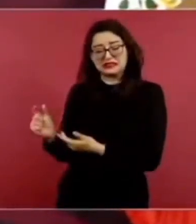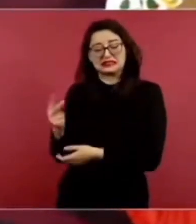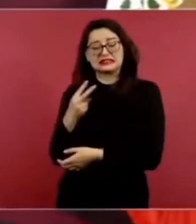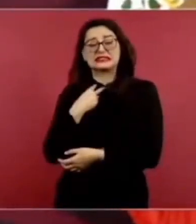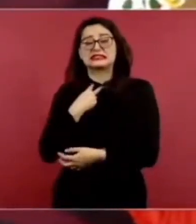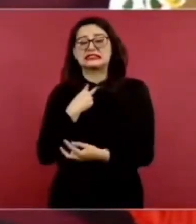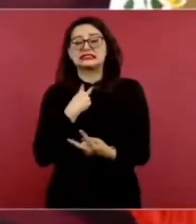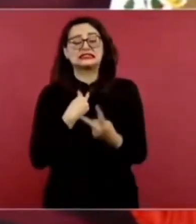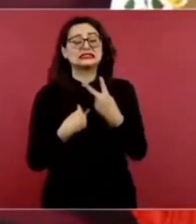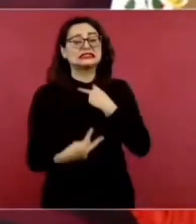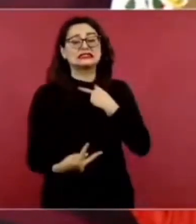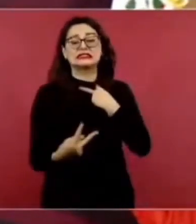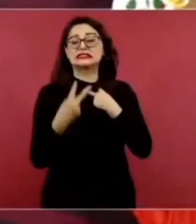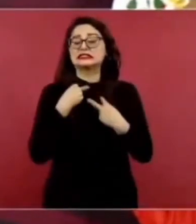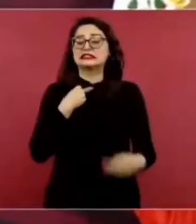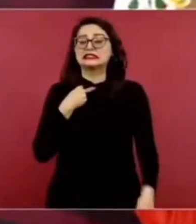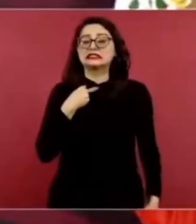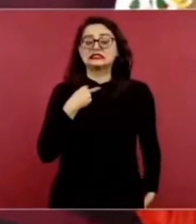precarios.